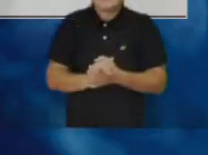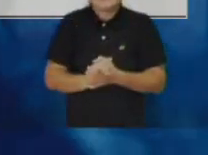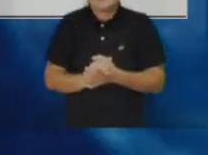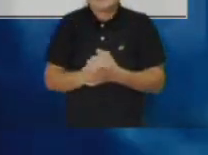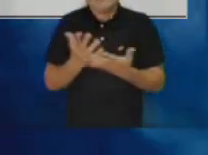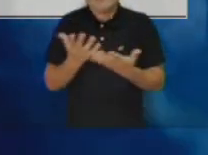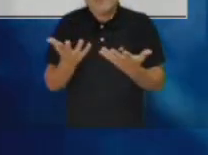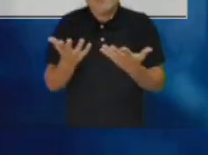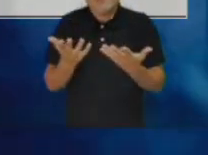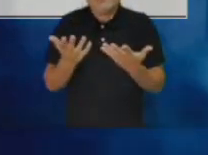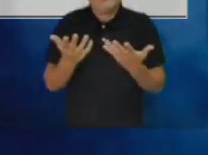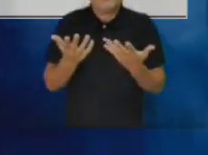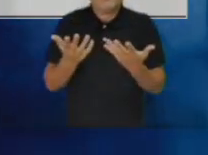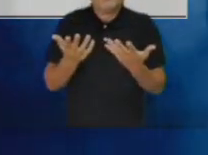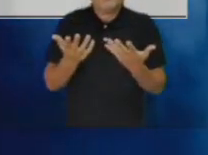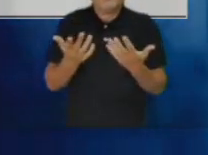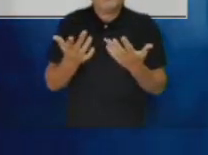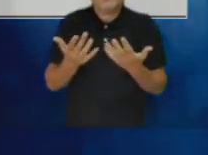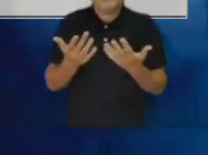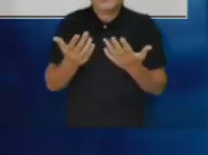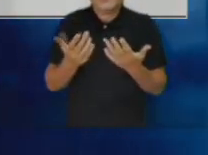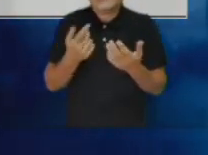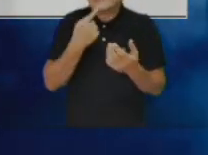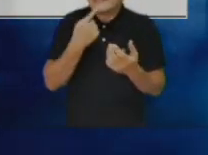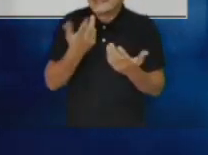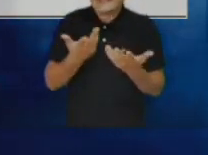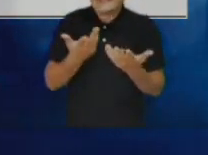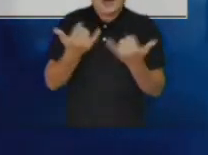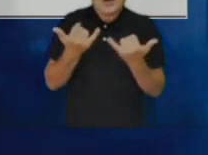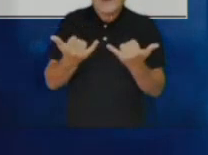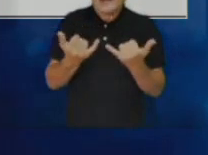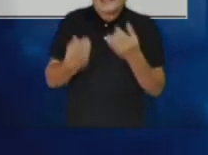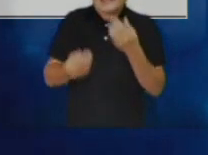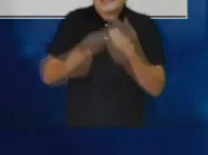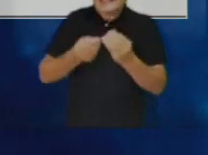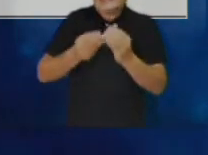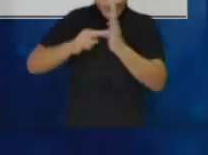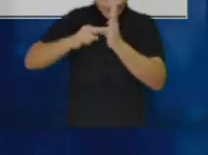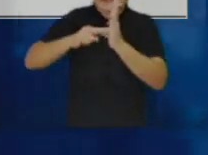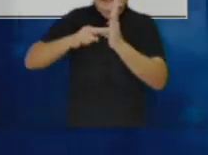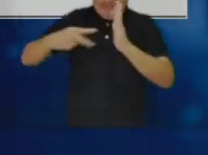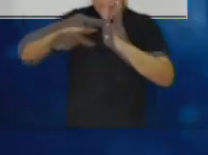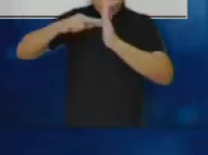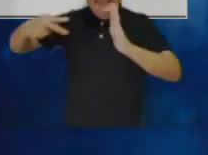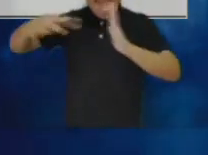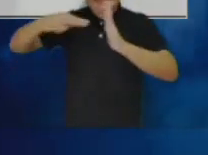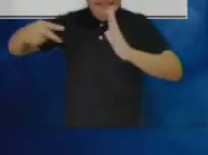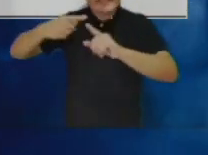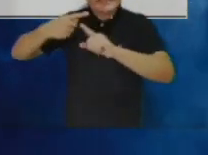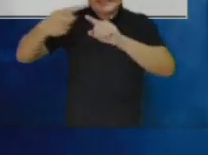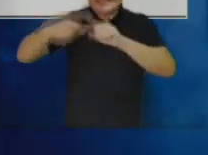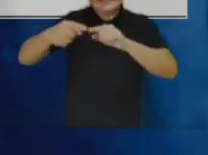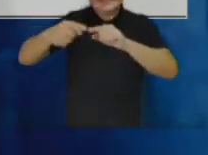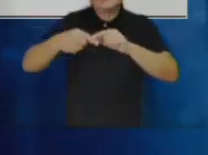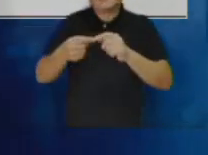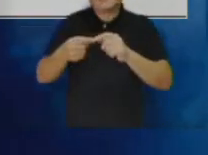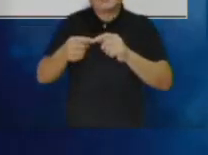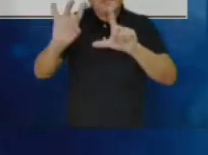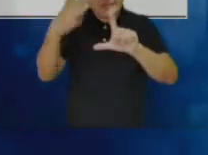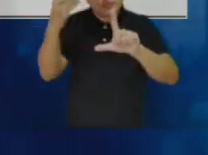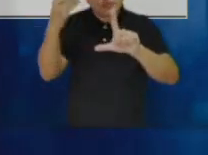buenas, digamos, técnicas para, sobre todo en las comunicaciones digitales, pues los diferentes tipos de